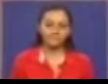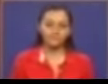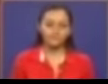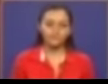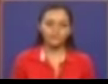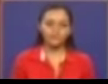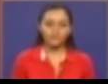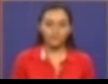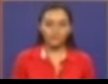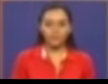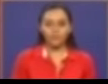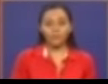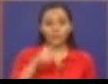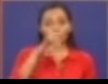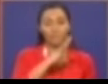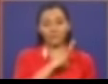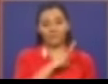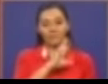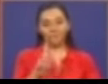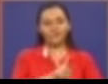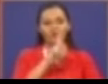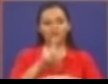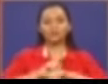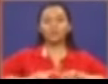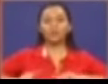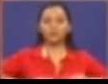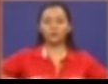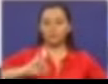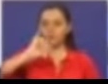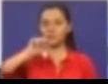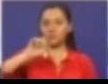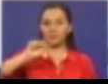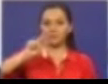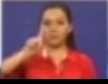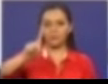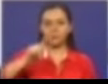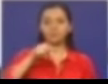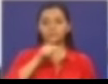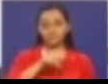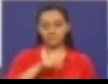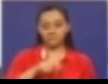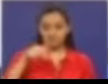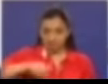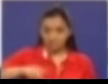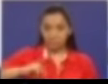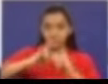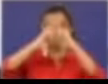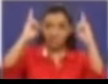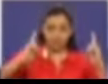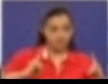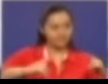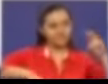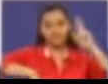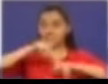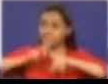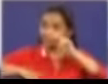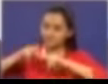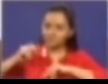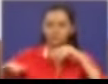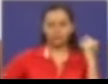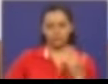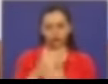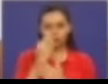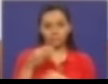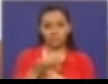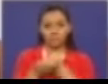Juan Manuel Domínguez, director ejecutivo del INIAP. Esta infraestructura, este invernadero, único